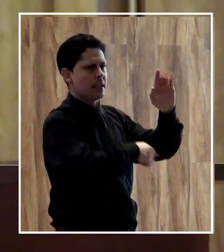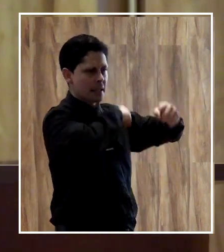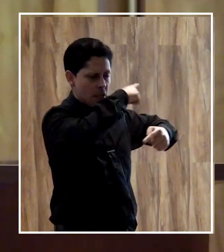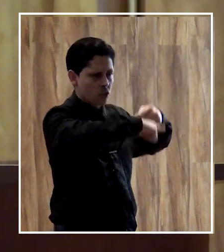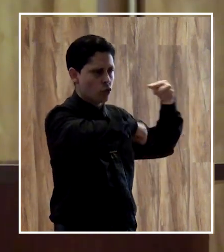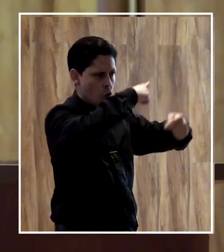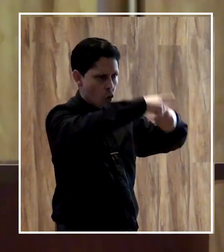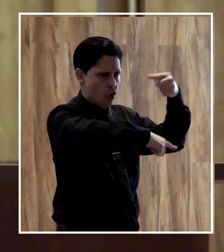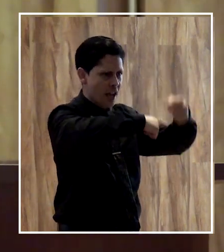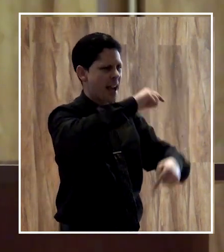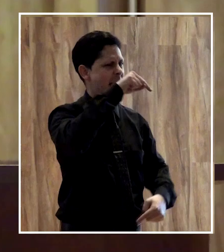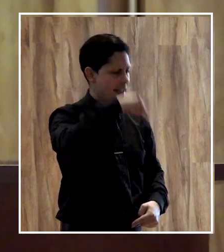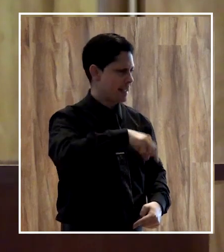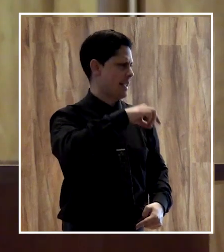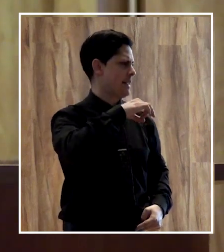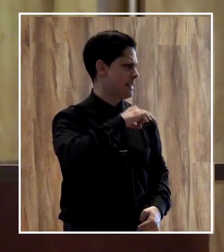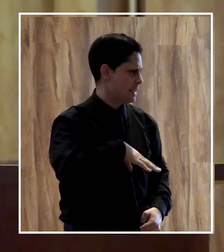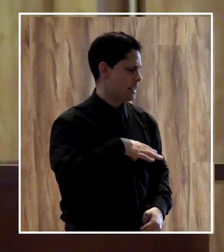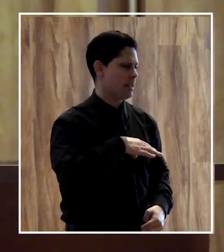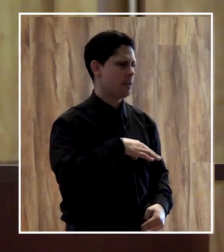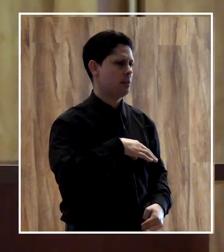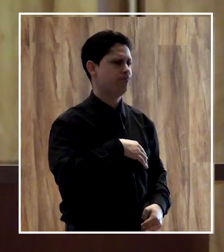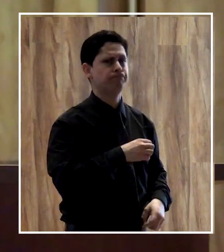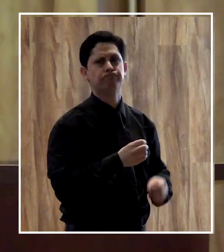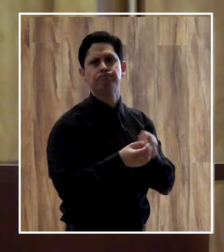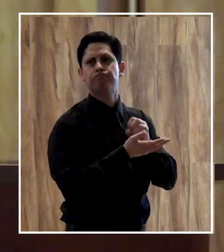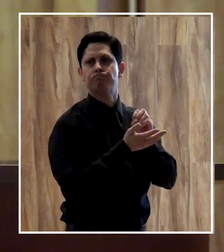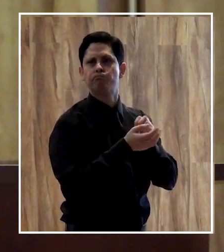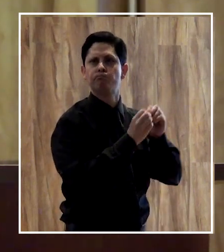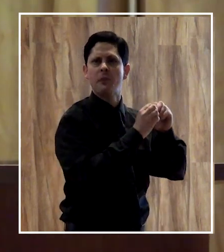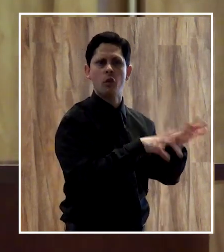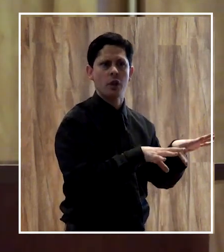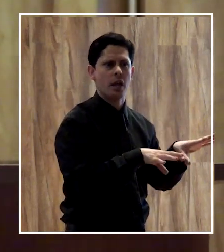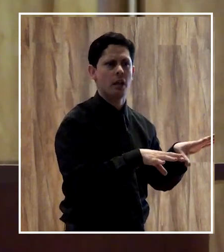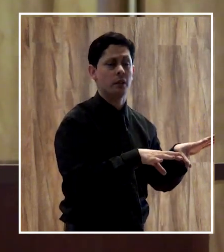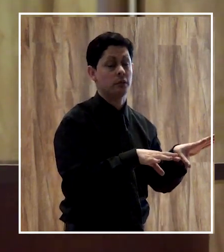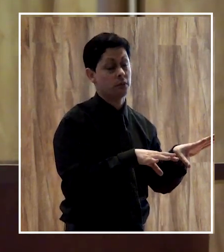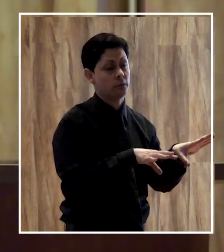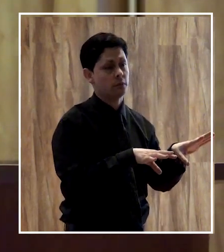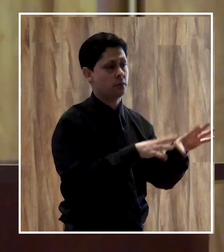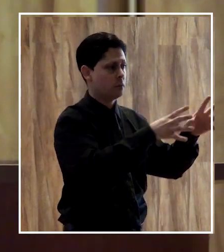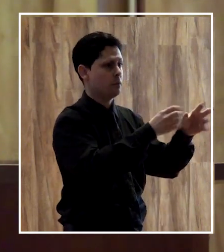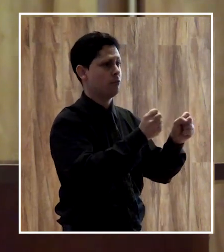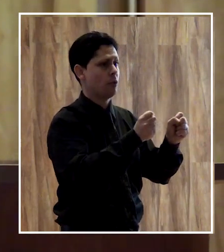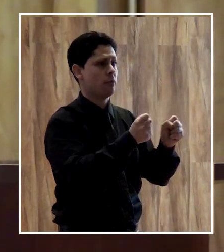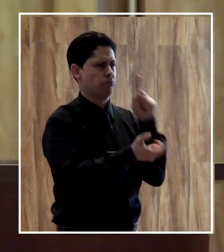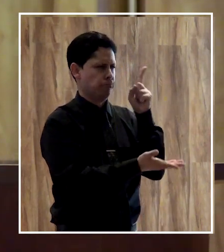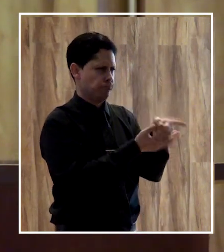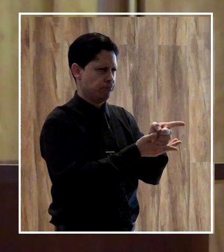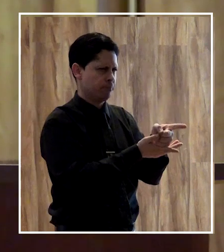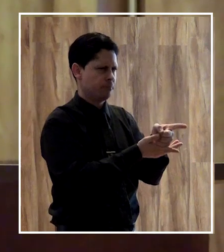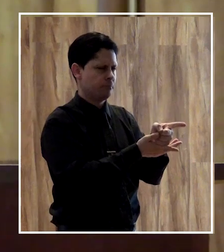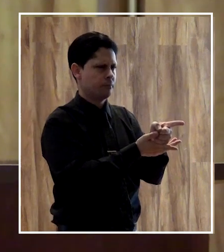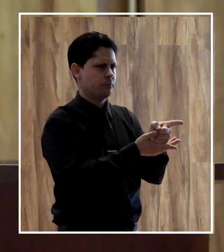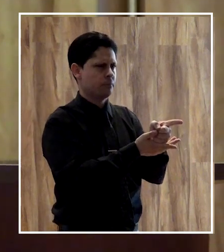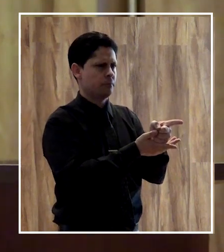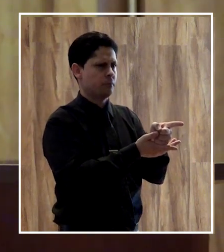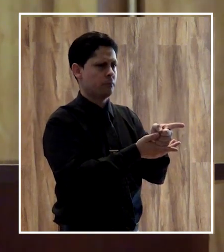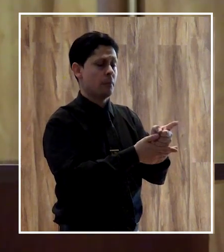historia de la educación acá en Chile, abandonada, digamos, durante el régimen militar.